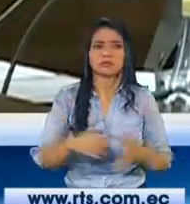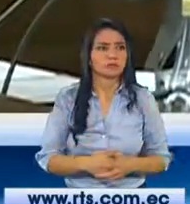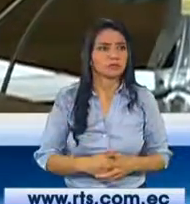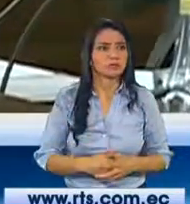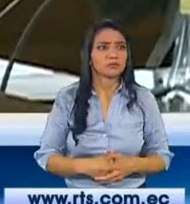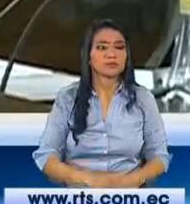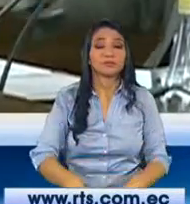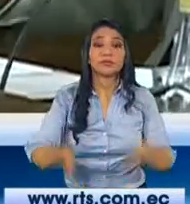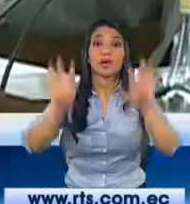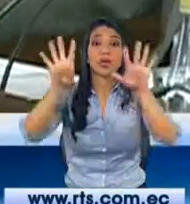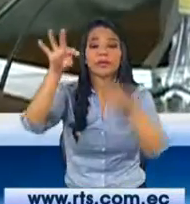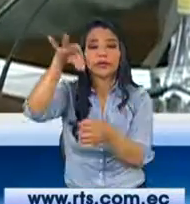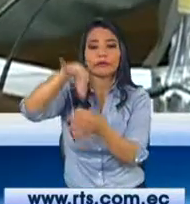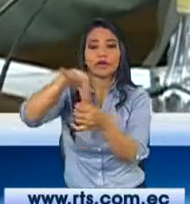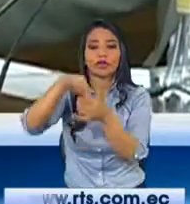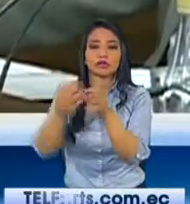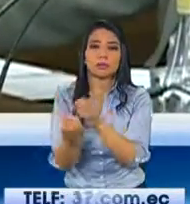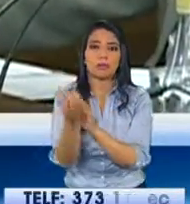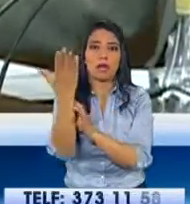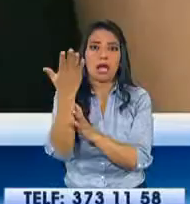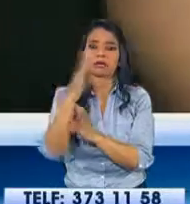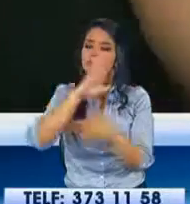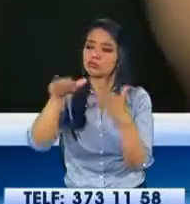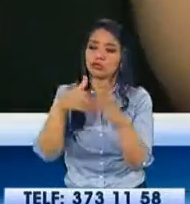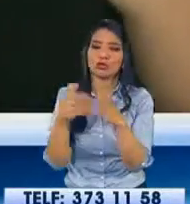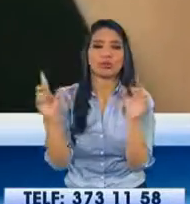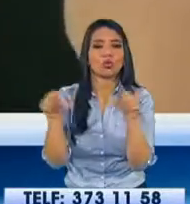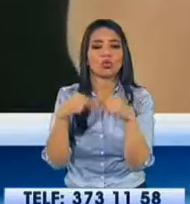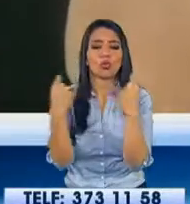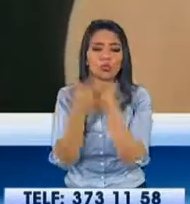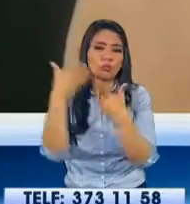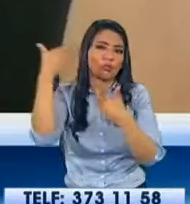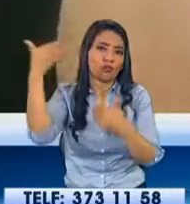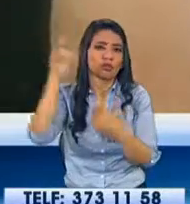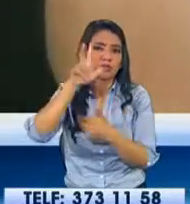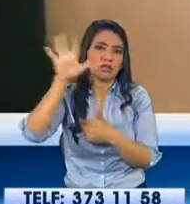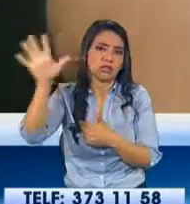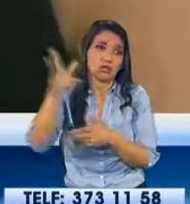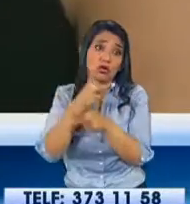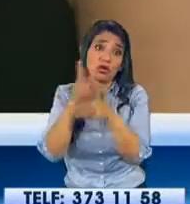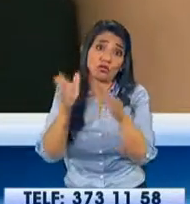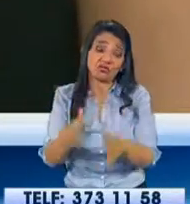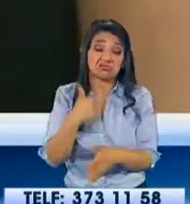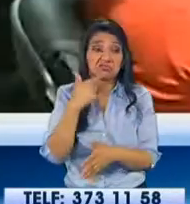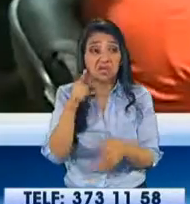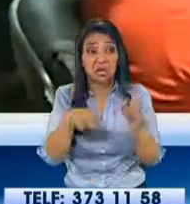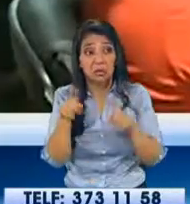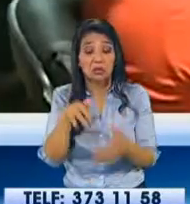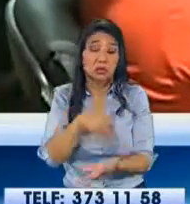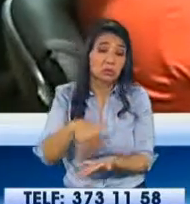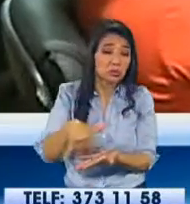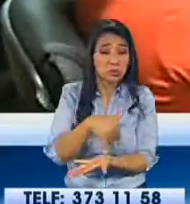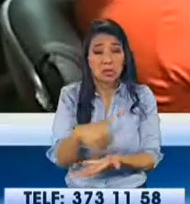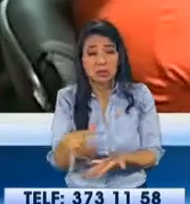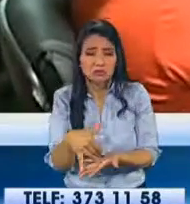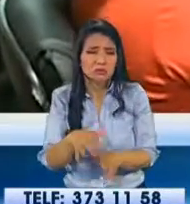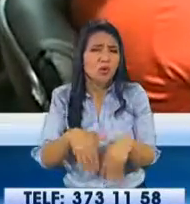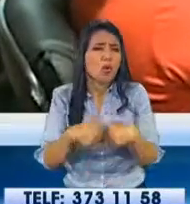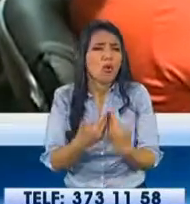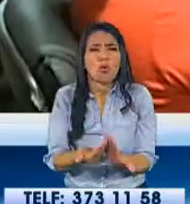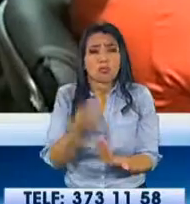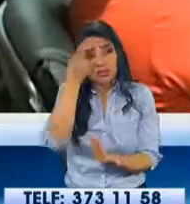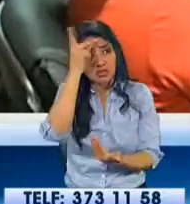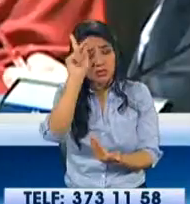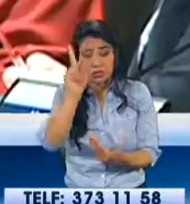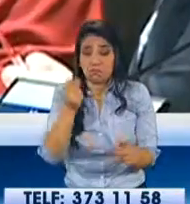9 votos en blanco, todos del bloque de Alianza País. Los concejales expusieron sus inquietudes, principalmente de cómo esta